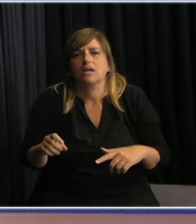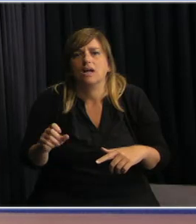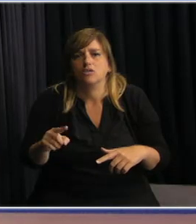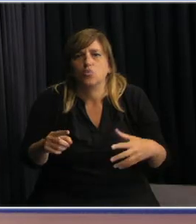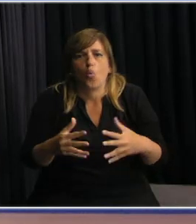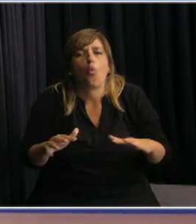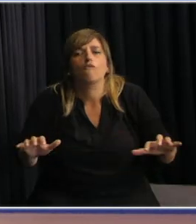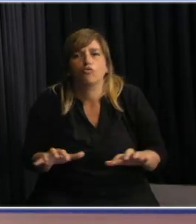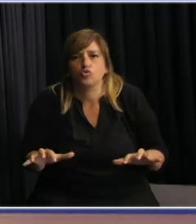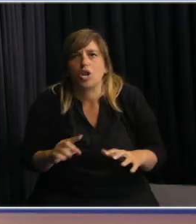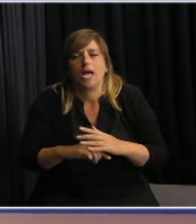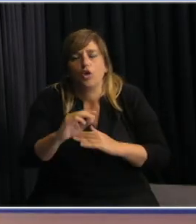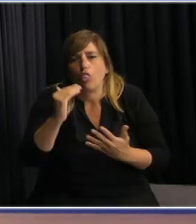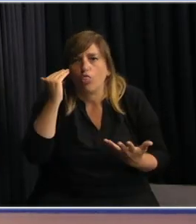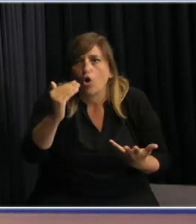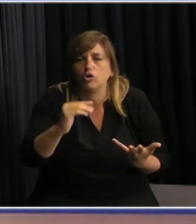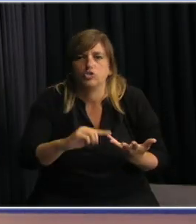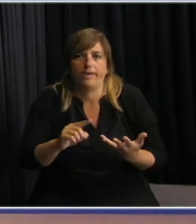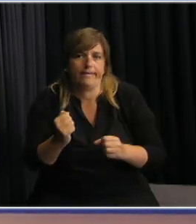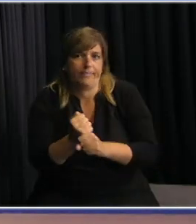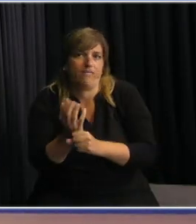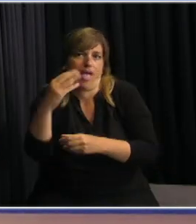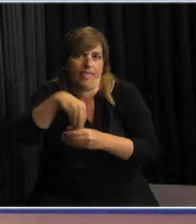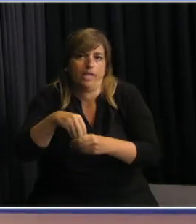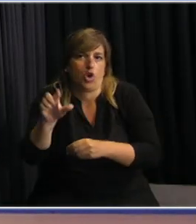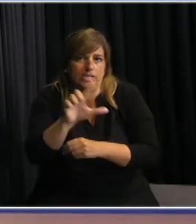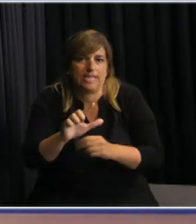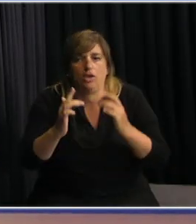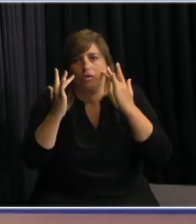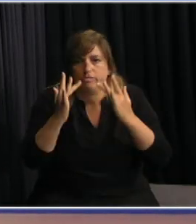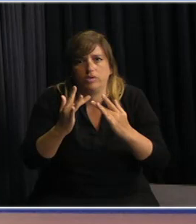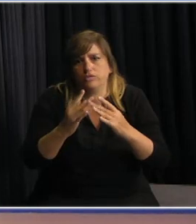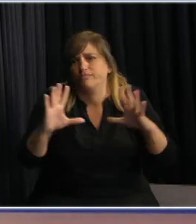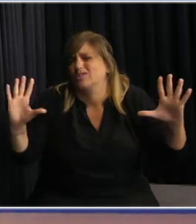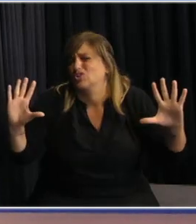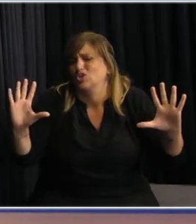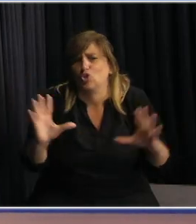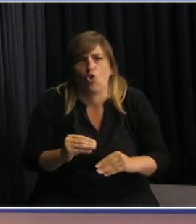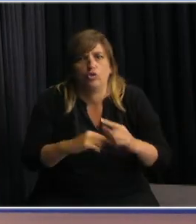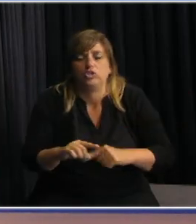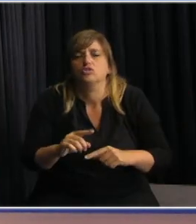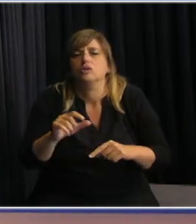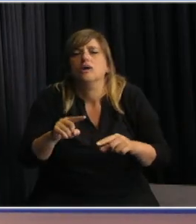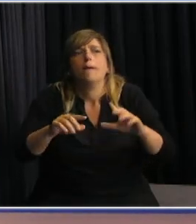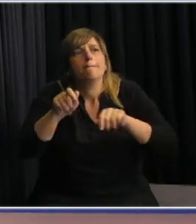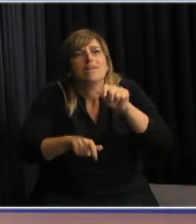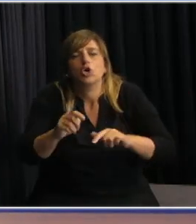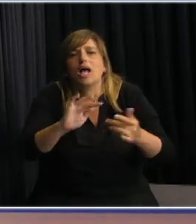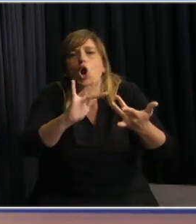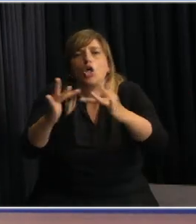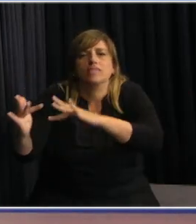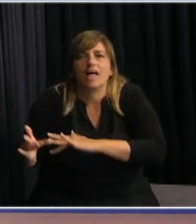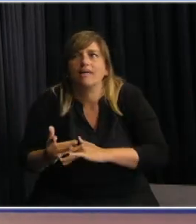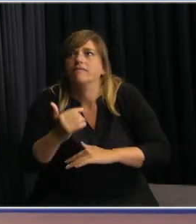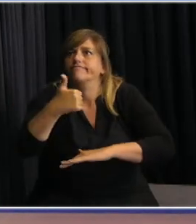Al personal docente, no docente, a todas aquellas personas involucradas en el sistema educativo. A todas aquellas personas que van a tener que estar